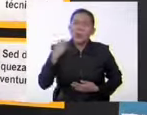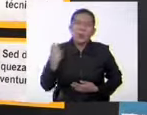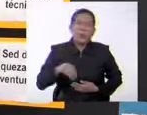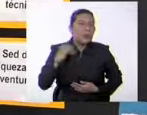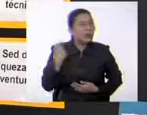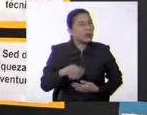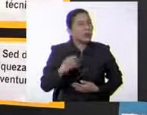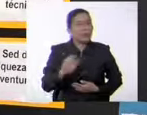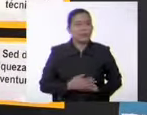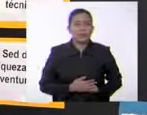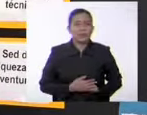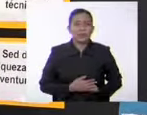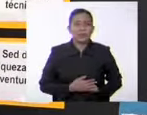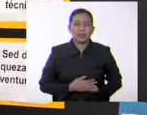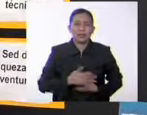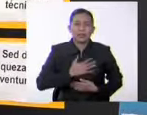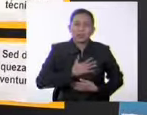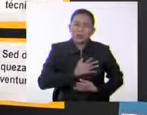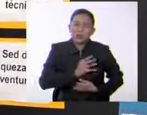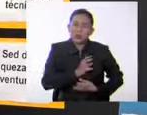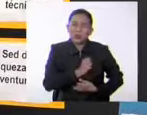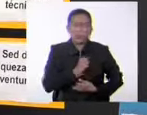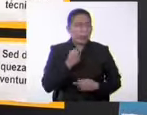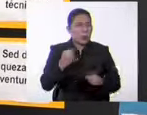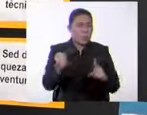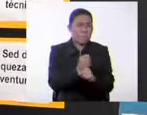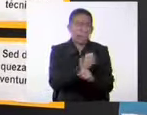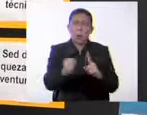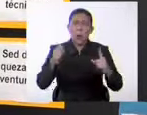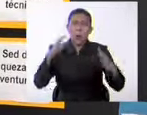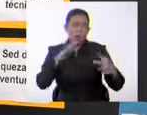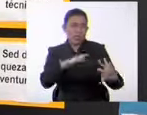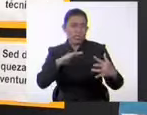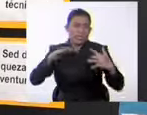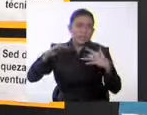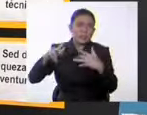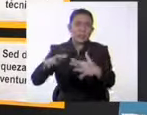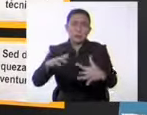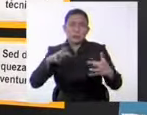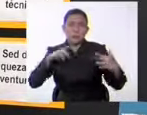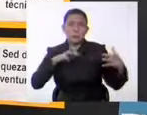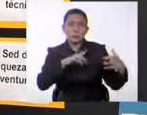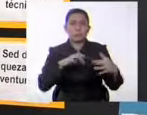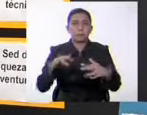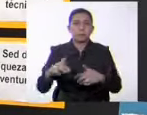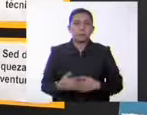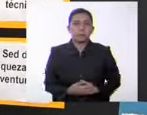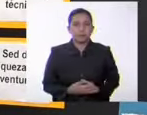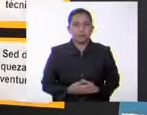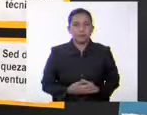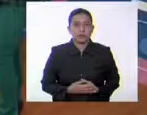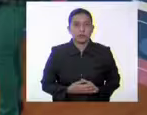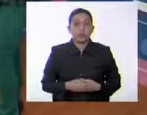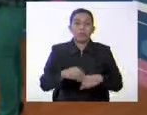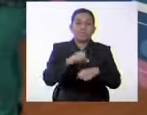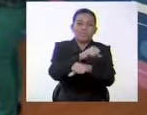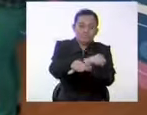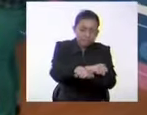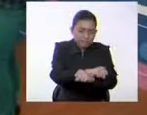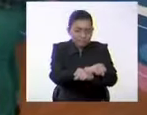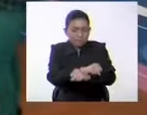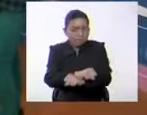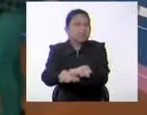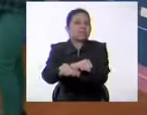y despiadada y sangrientas batallas. También vamos a decir de que con la esclavitud, si bien es